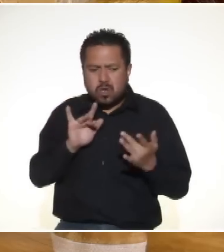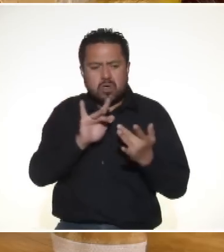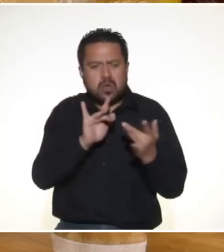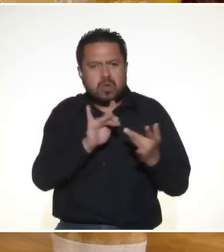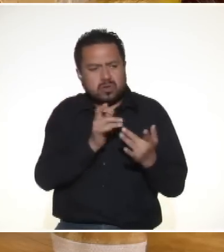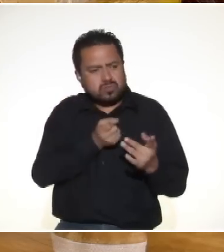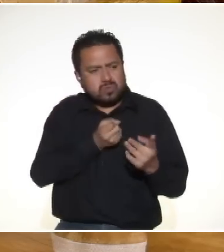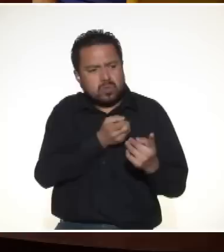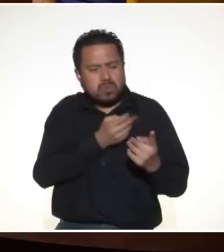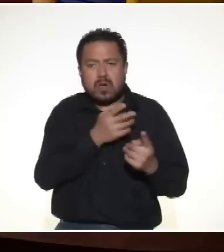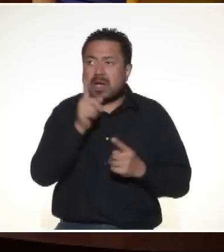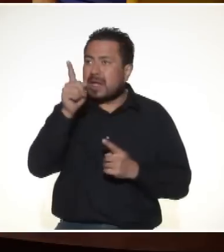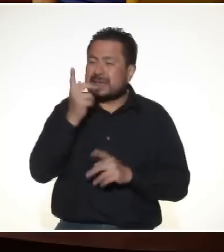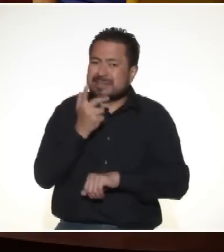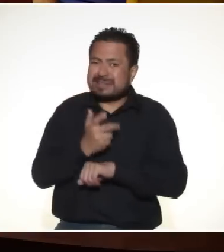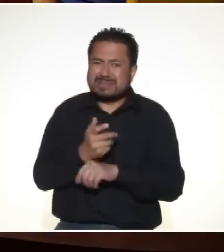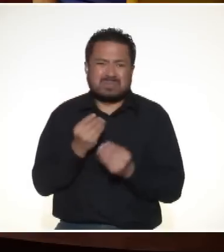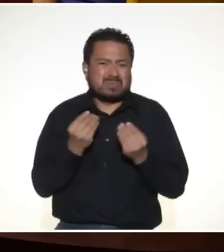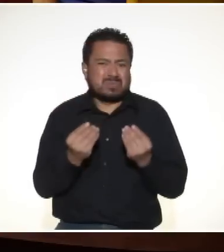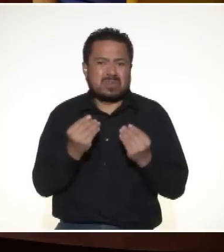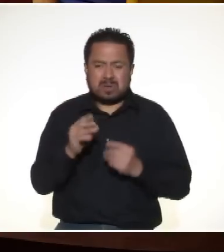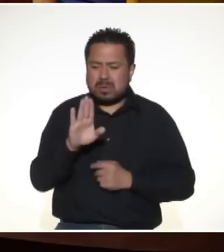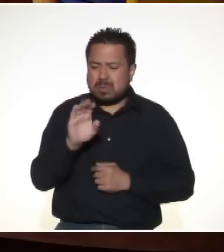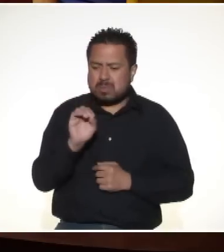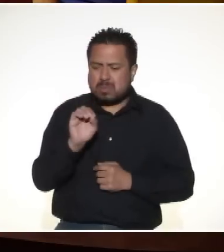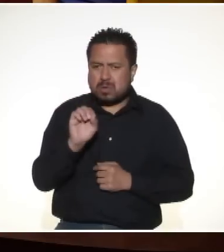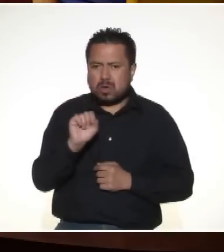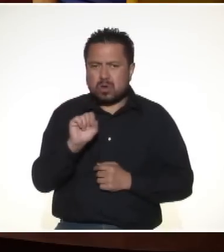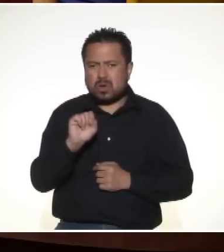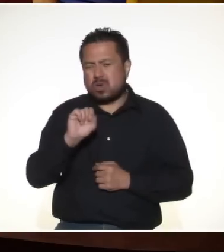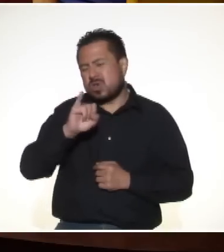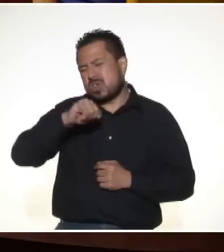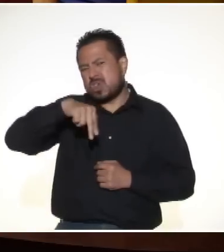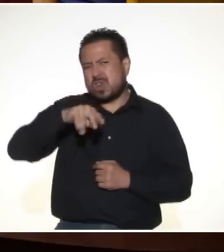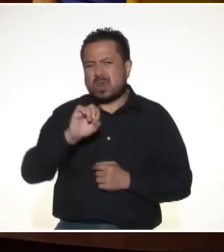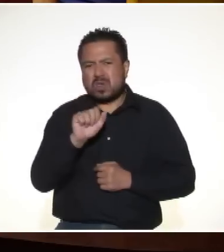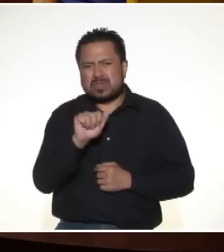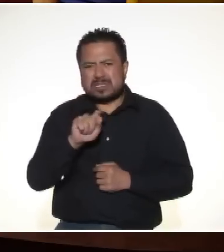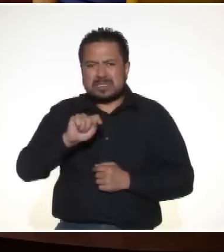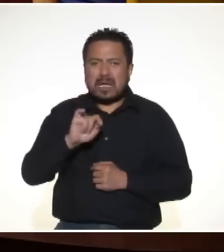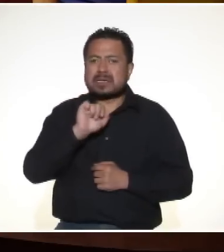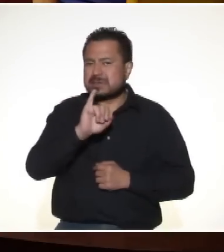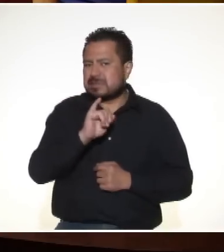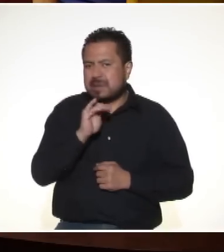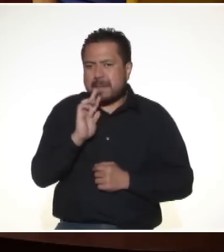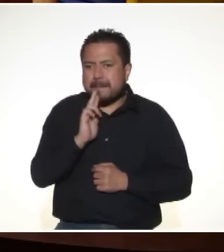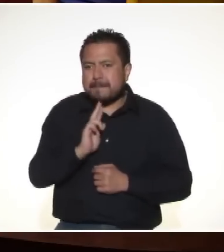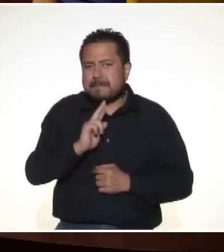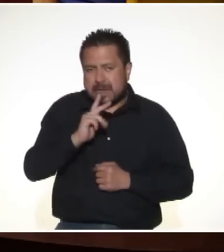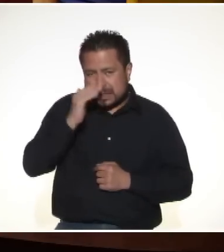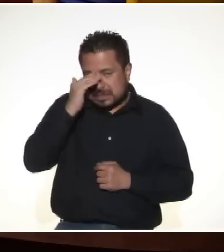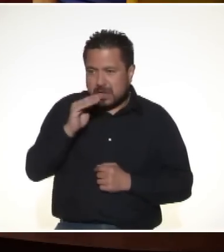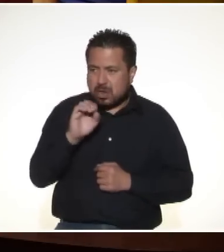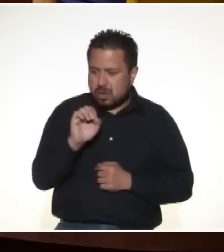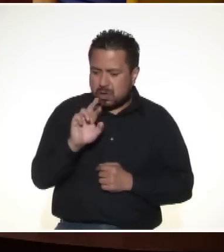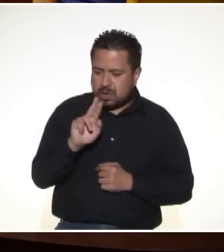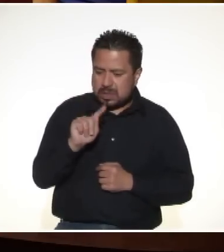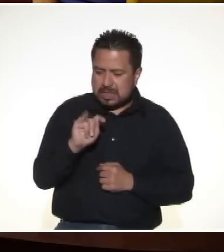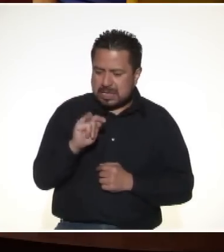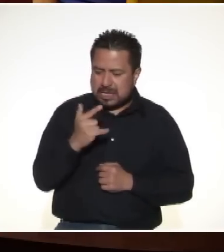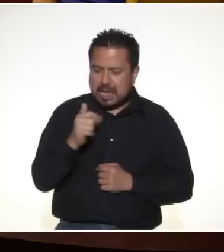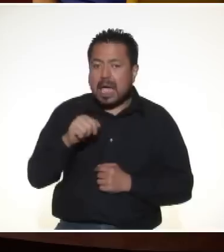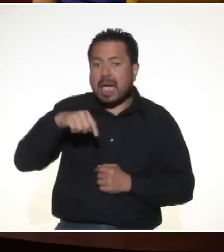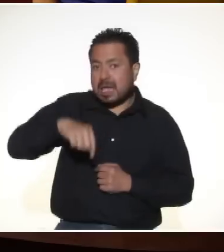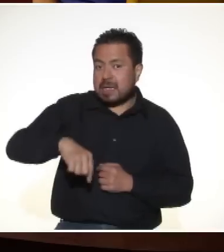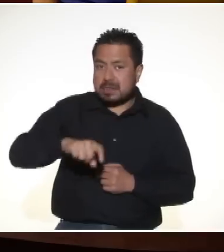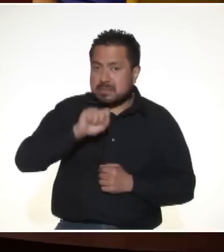hiedra venenosa. En Estados Unidos hay mucho que le dicen poison ivy. Por todos lados hay, entonces sí sería bueno saber. Yo no tengo Aquí idea. la ortiga, por ejemplo. Y